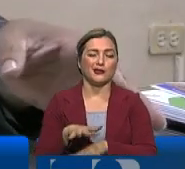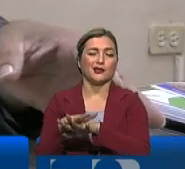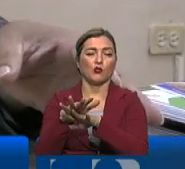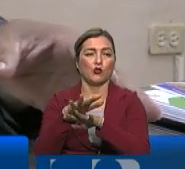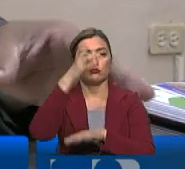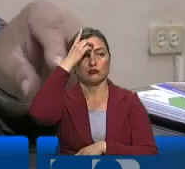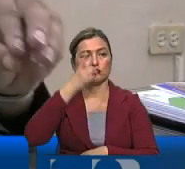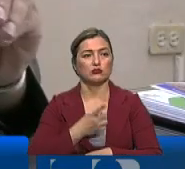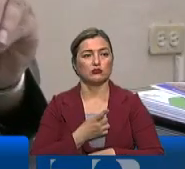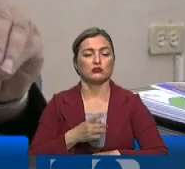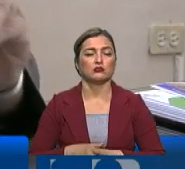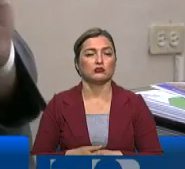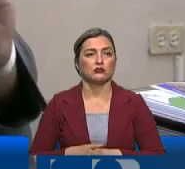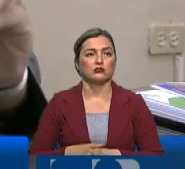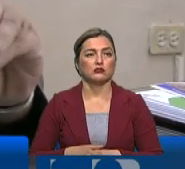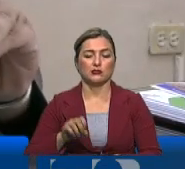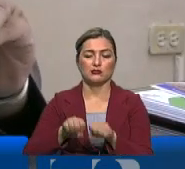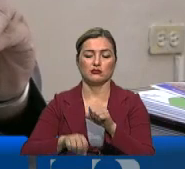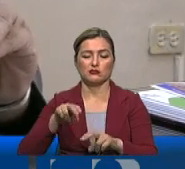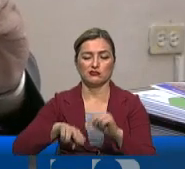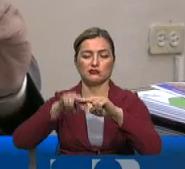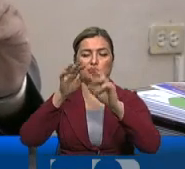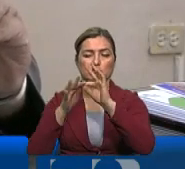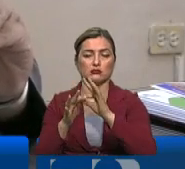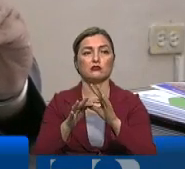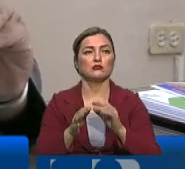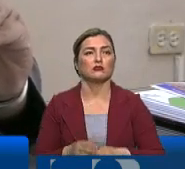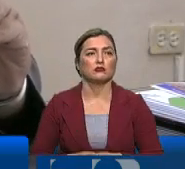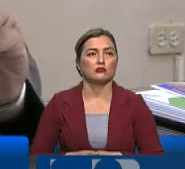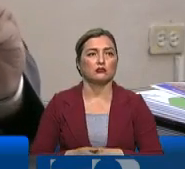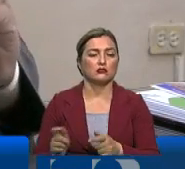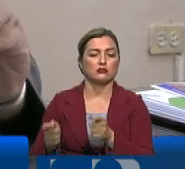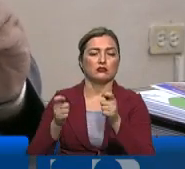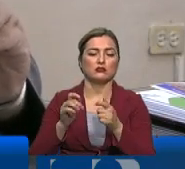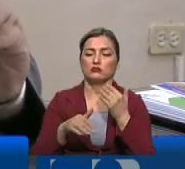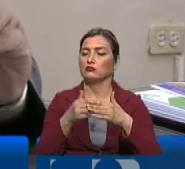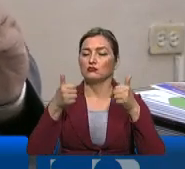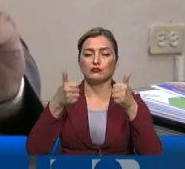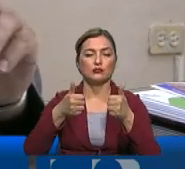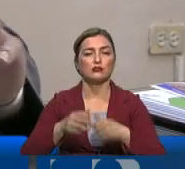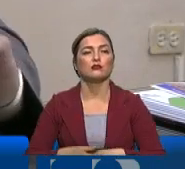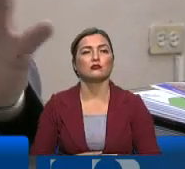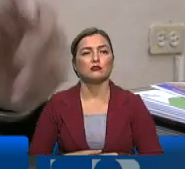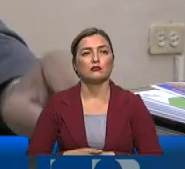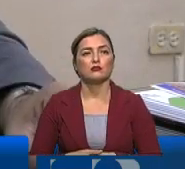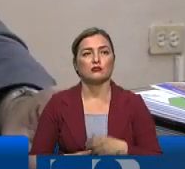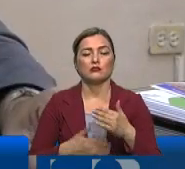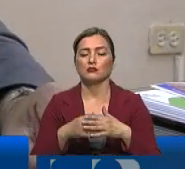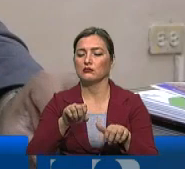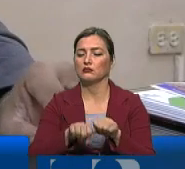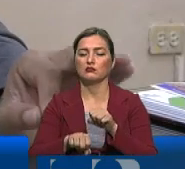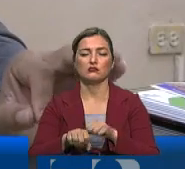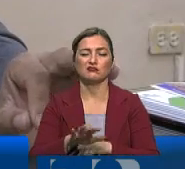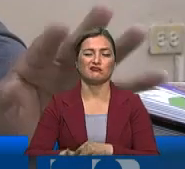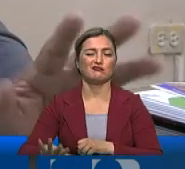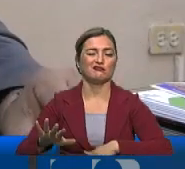reconstruya lo que está en este momento destruido en esa pista de aviación para que nos entregue en óptimas condiciones, porque conozco que todo está destruido en esta